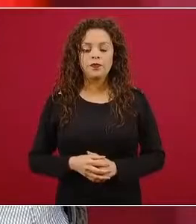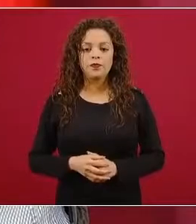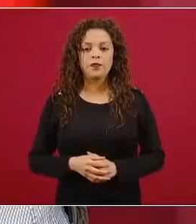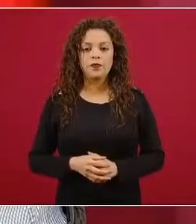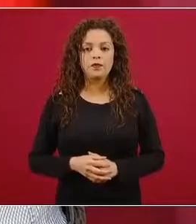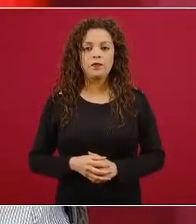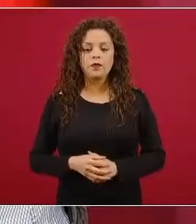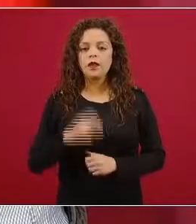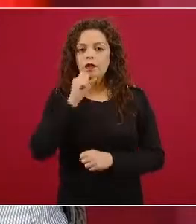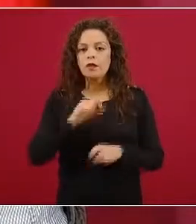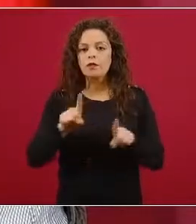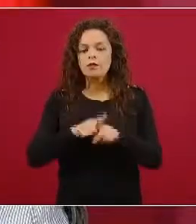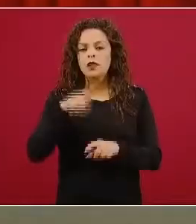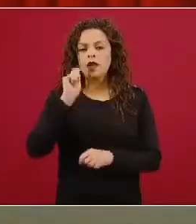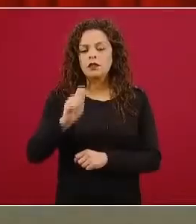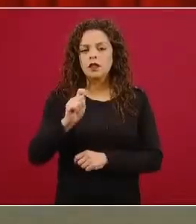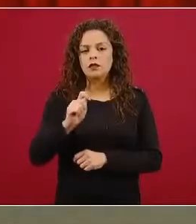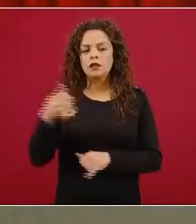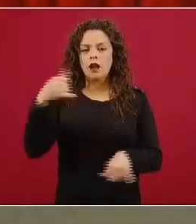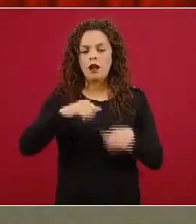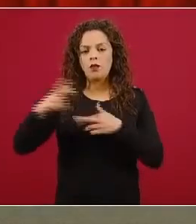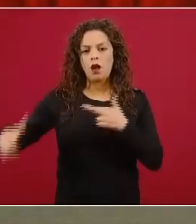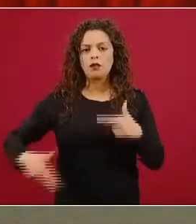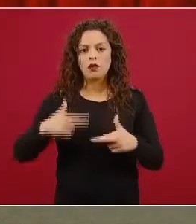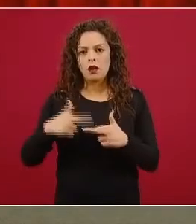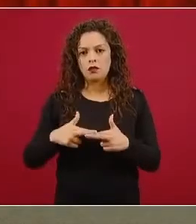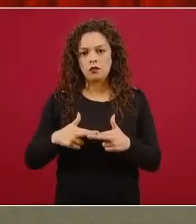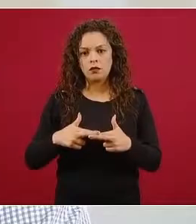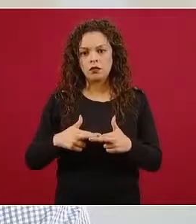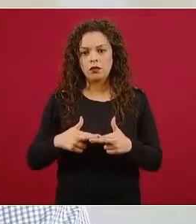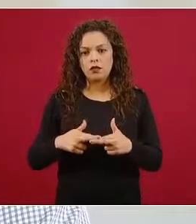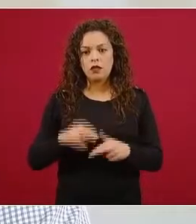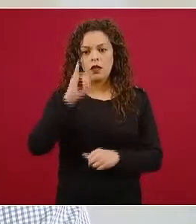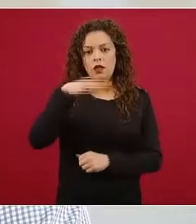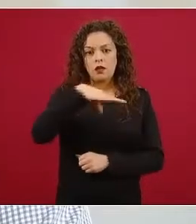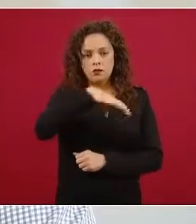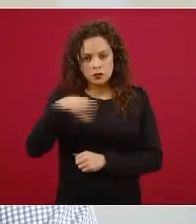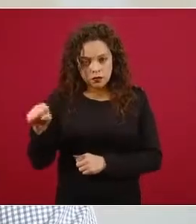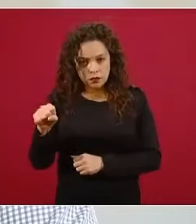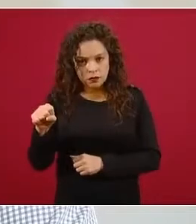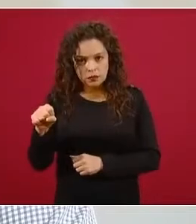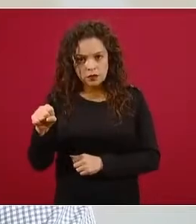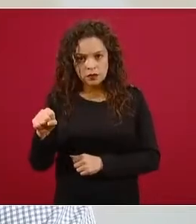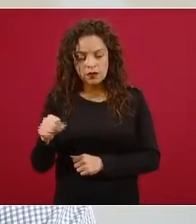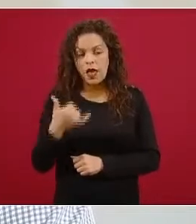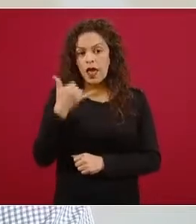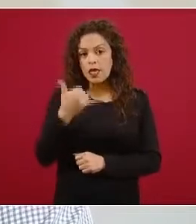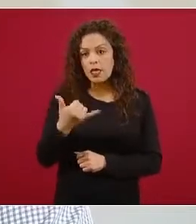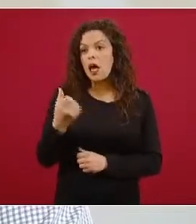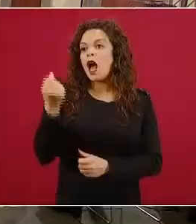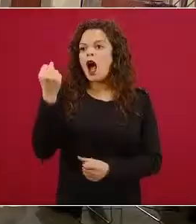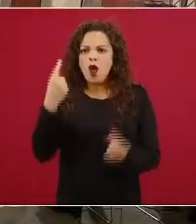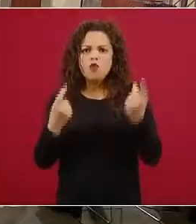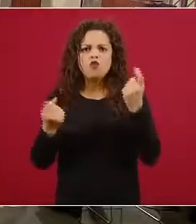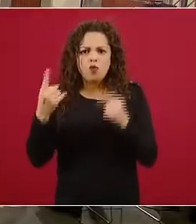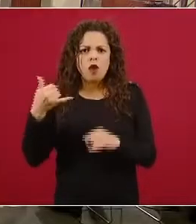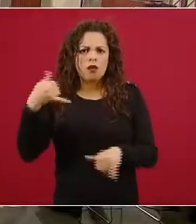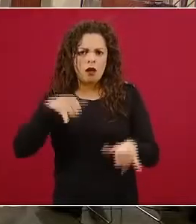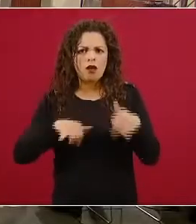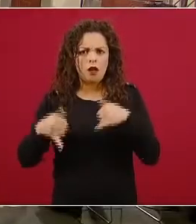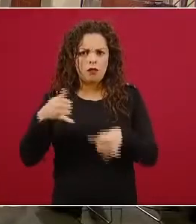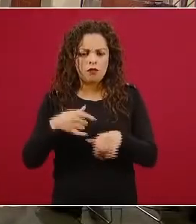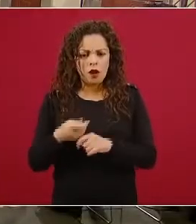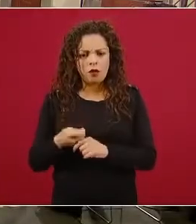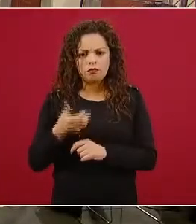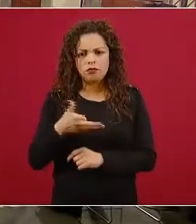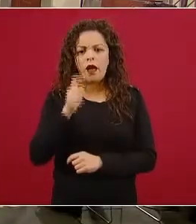los laboratorios regionales del Instituto Mexicano del Seguro Social y por algunos laboratorios que se les denomina